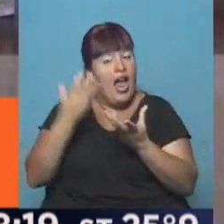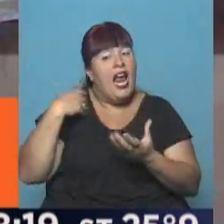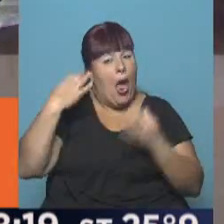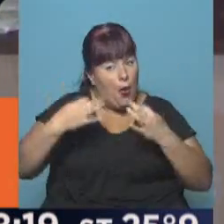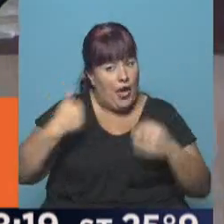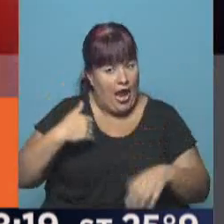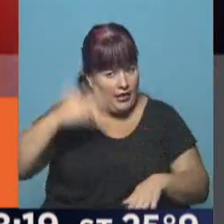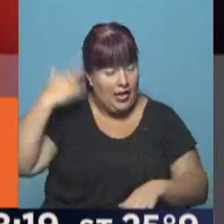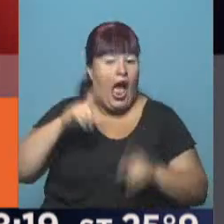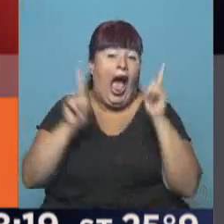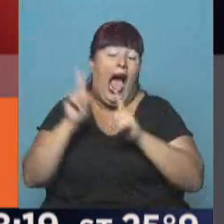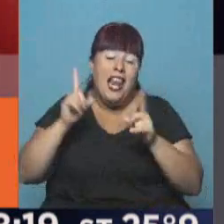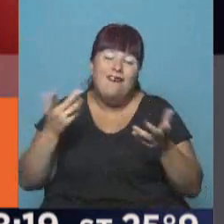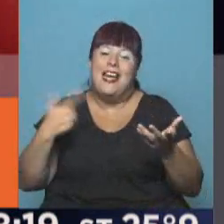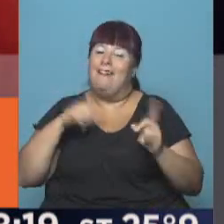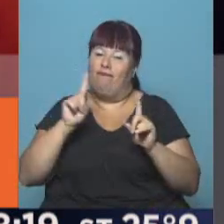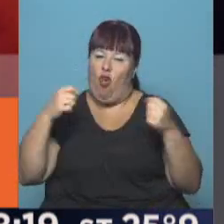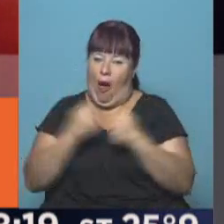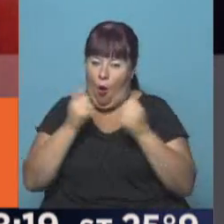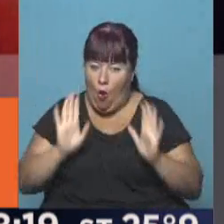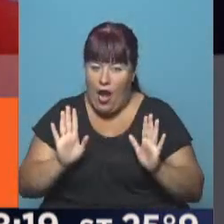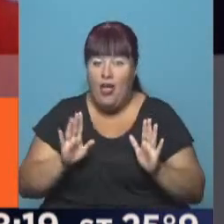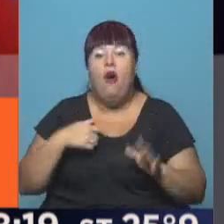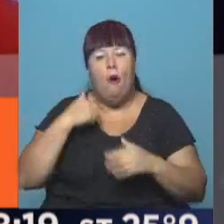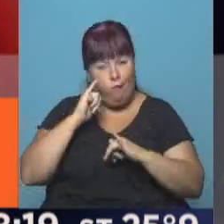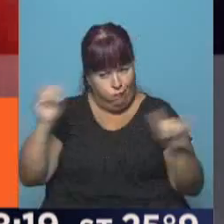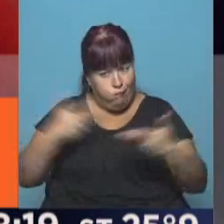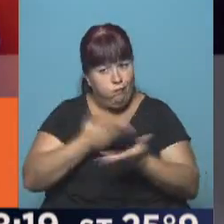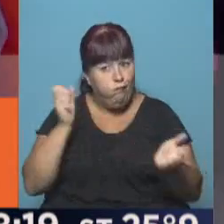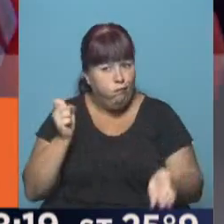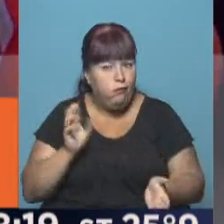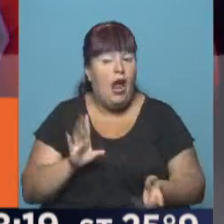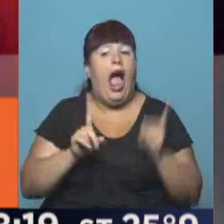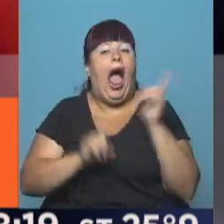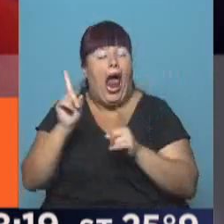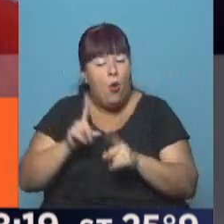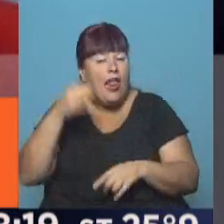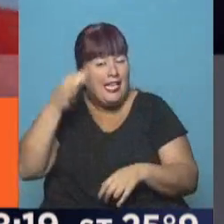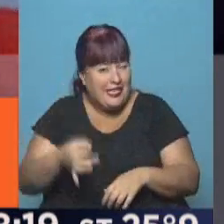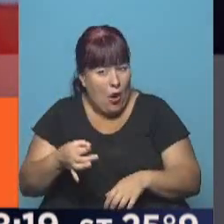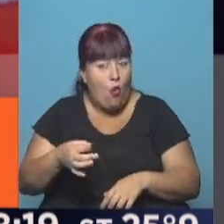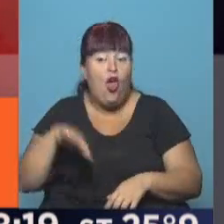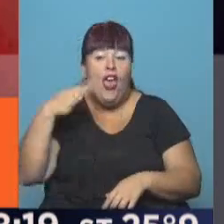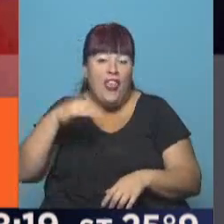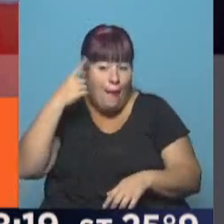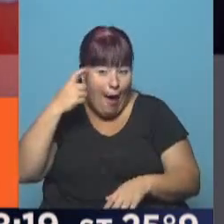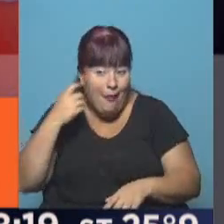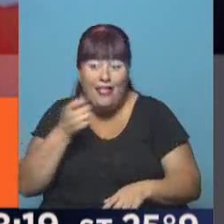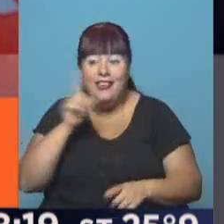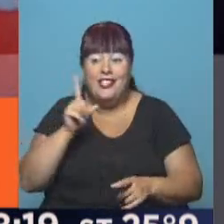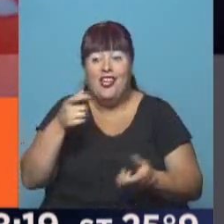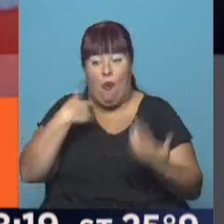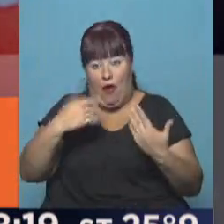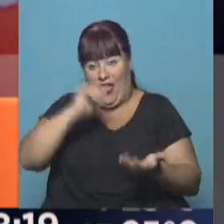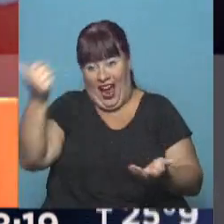la Argentina, hay cosas de las cuales no estamos de acuerdo, que la hemos dicho públicamente, hay cosas que seguramente tenemos que aprender, porque si no hubiésemos ganado